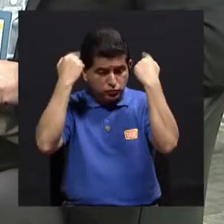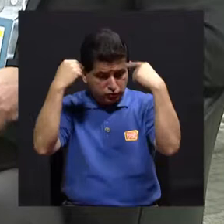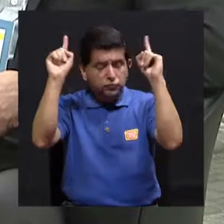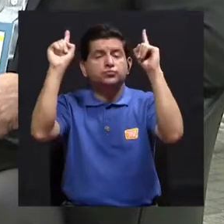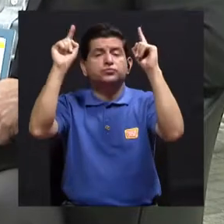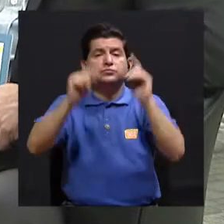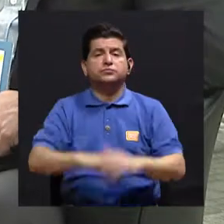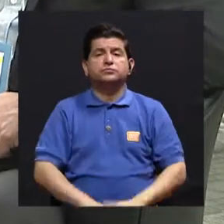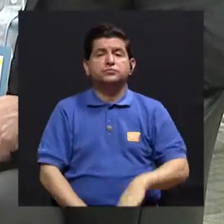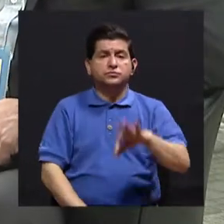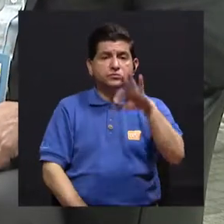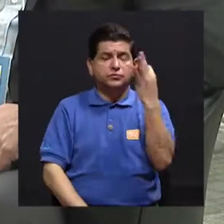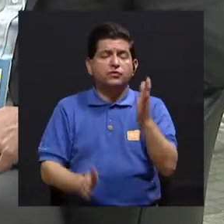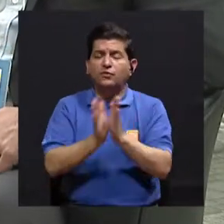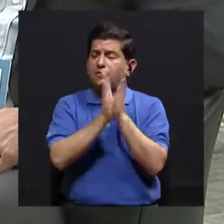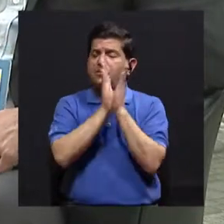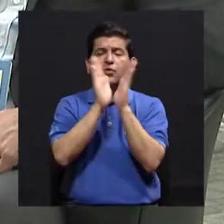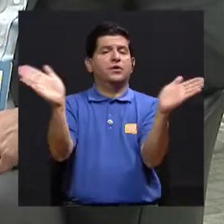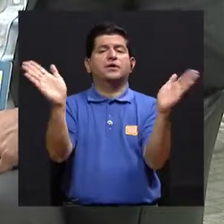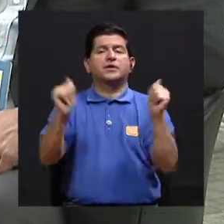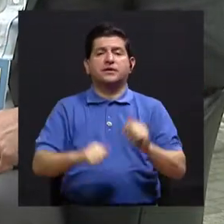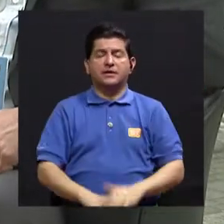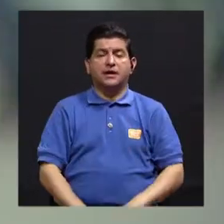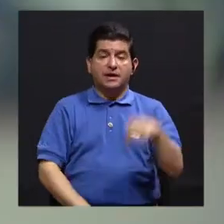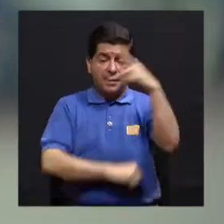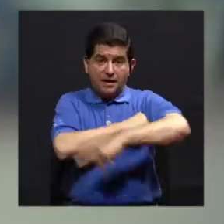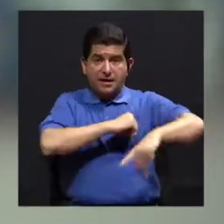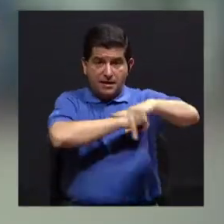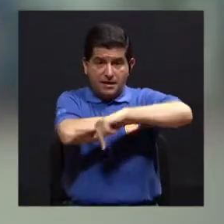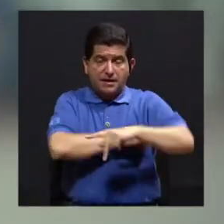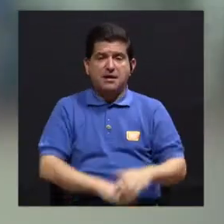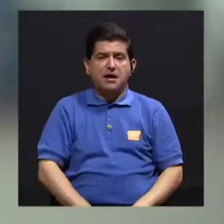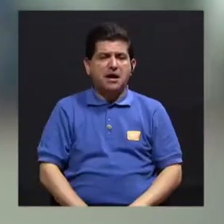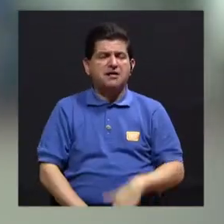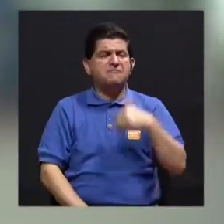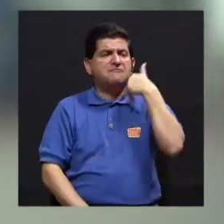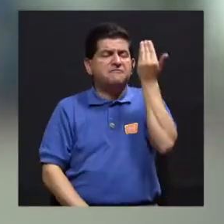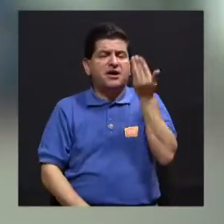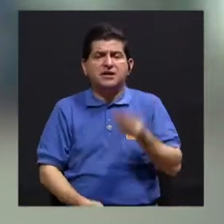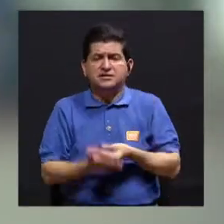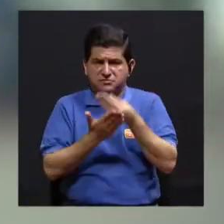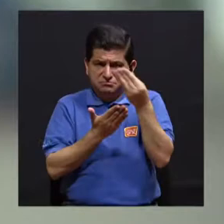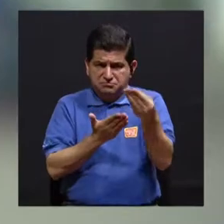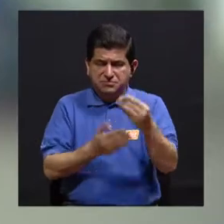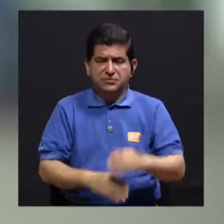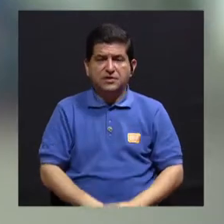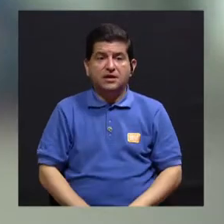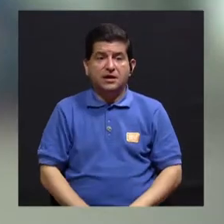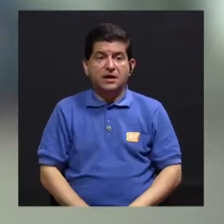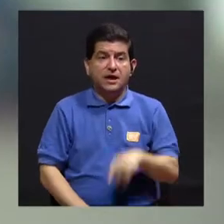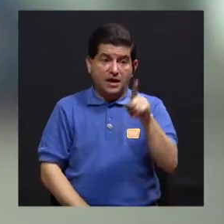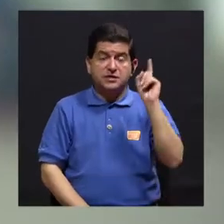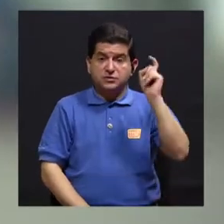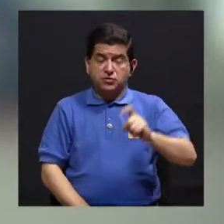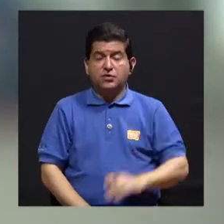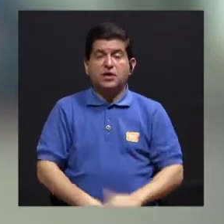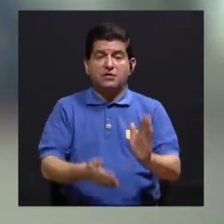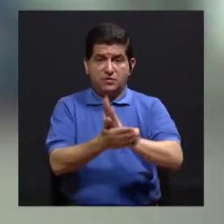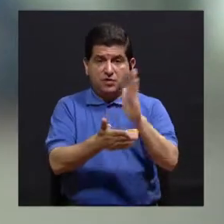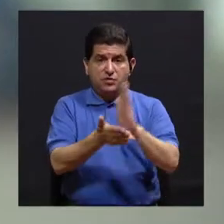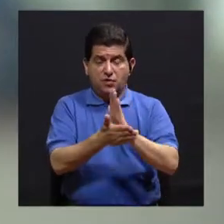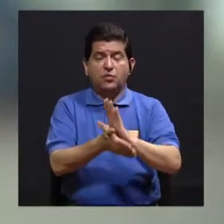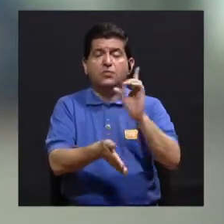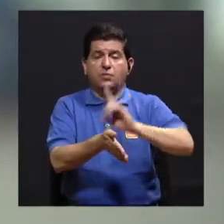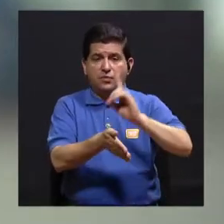efectivo, se da de manera bastante general y acá en el país pues se consigue fácilmente, ¿verdad? Obviamente esto debería ser con receta